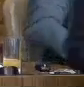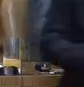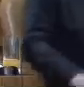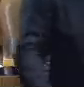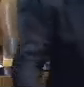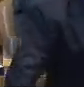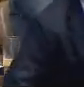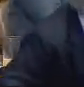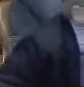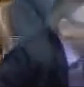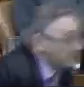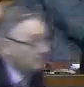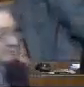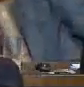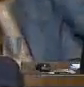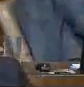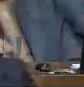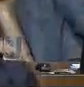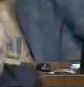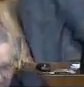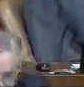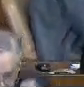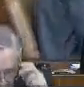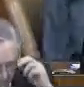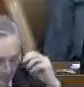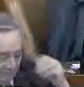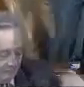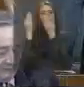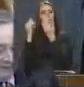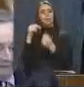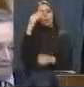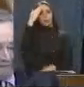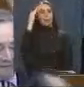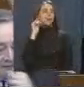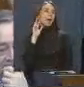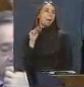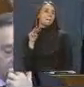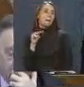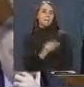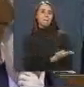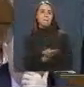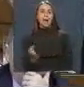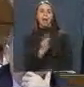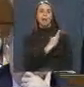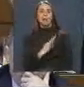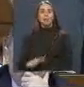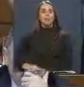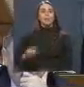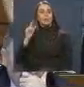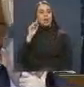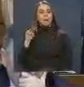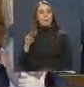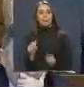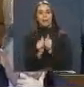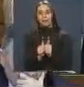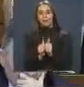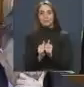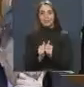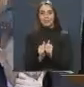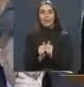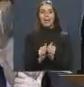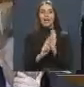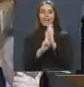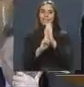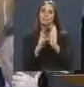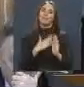Muchas gracias, señor presidente. Saludar en este Día de la Mamá a las colegas mamás que están aquí, diputadas, y en el nombre de